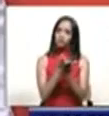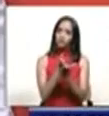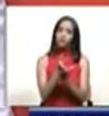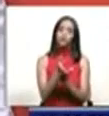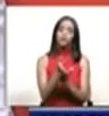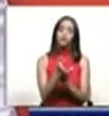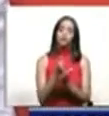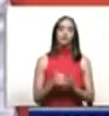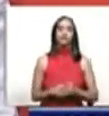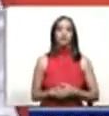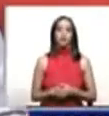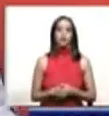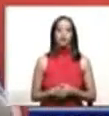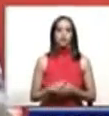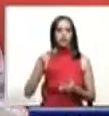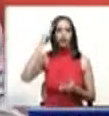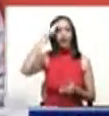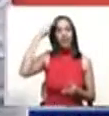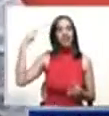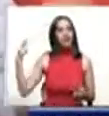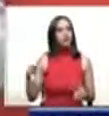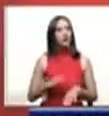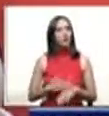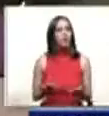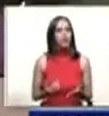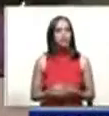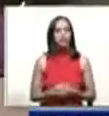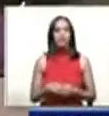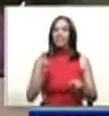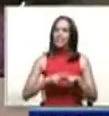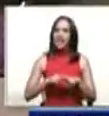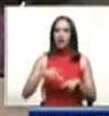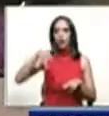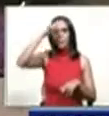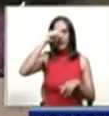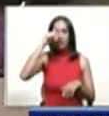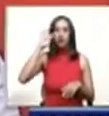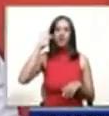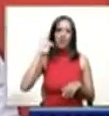Y la reflexión va por lo siguiente, Negra, Pedro, Fidel.